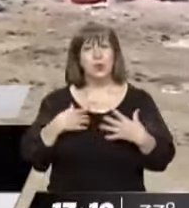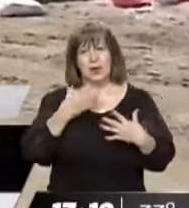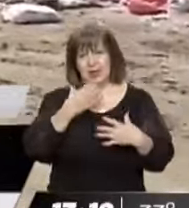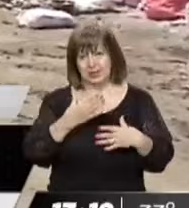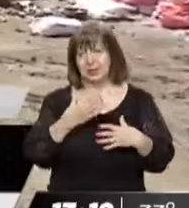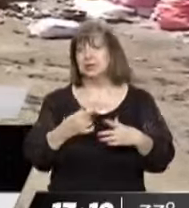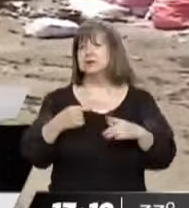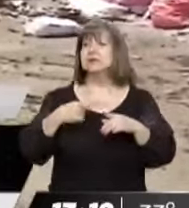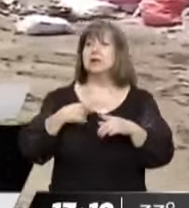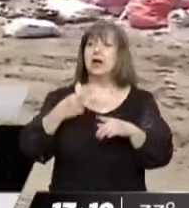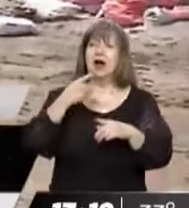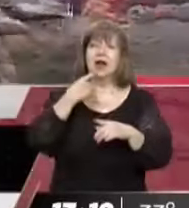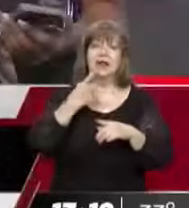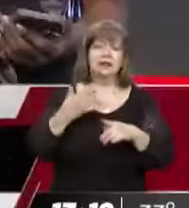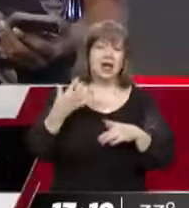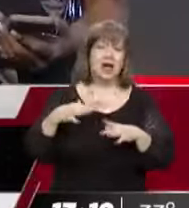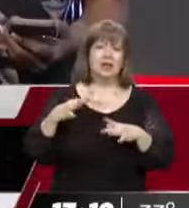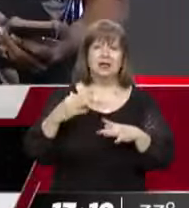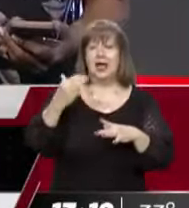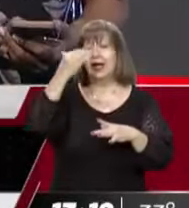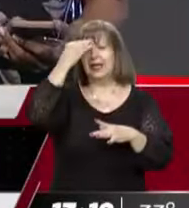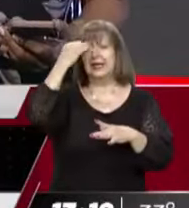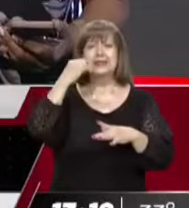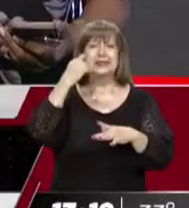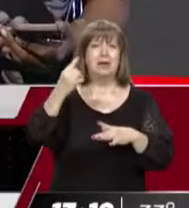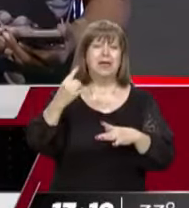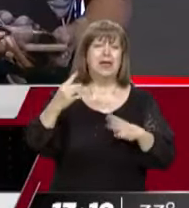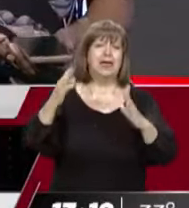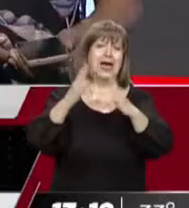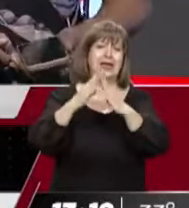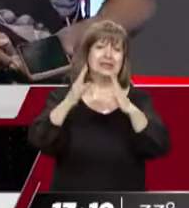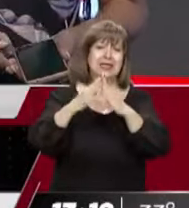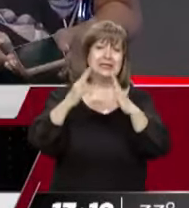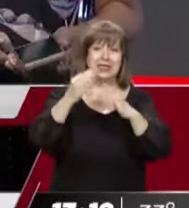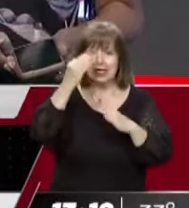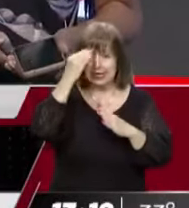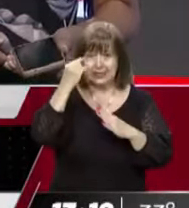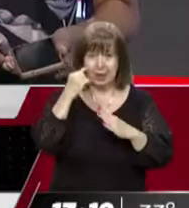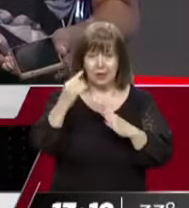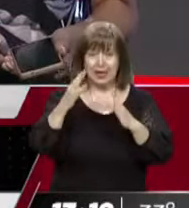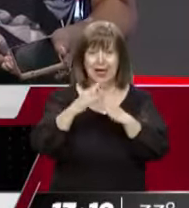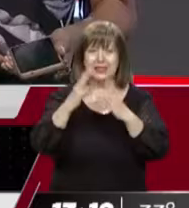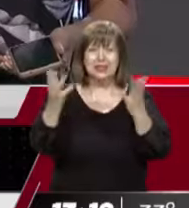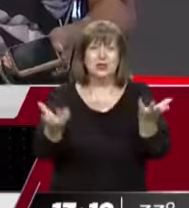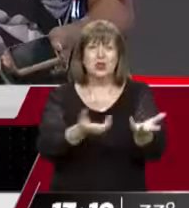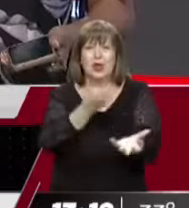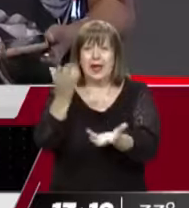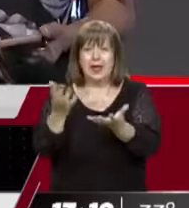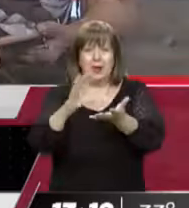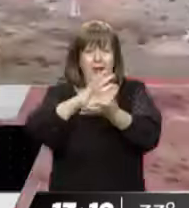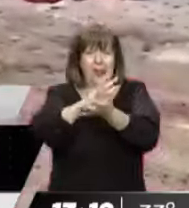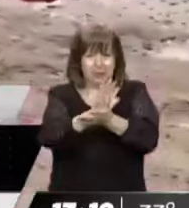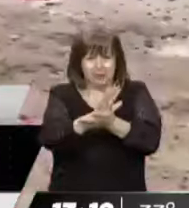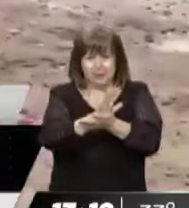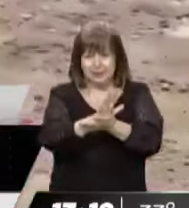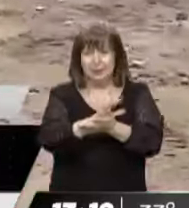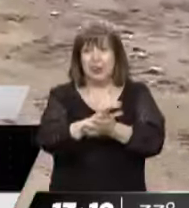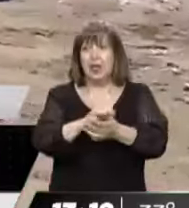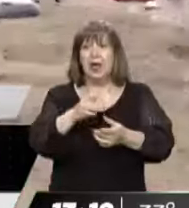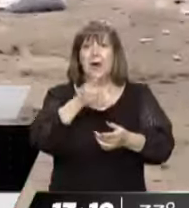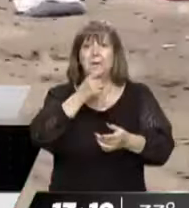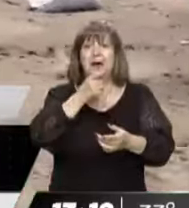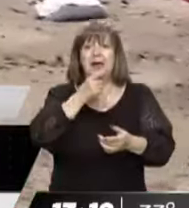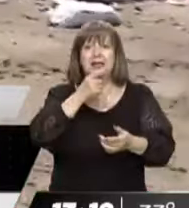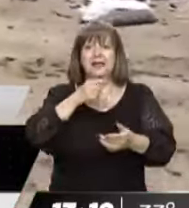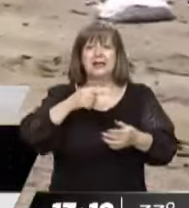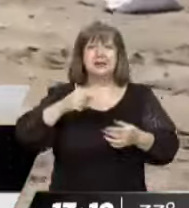tipo de daño estructural, hay 15.000 casas completamente quemadas, entonces estás hablando de una ciudad que hay que volver